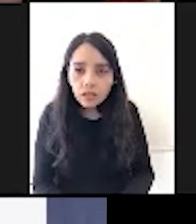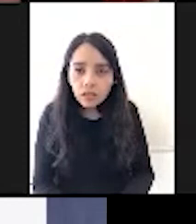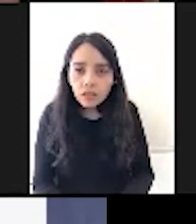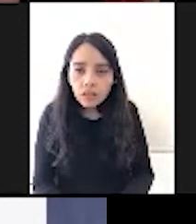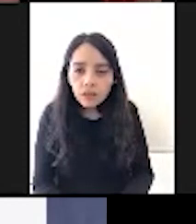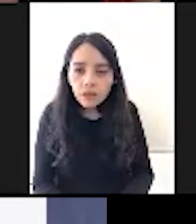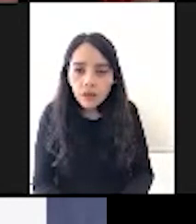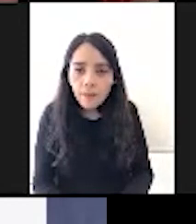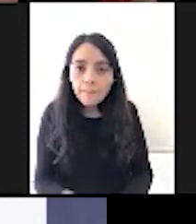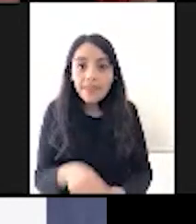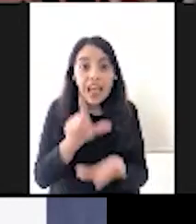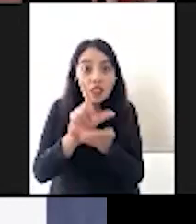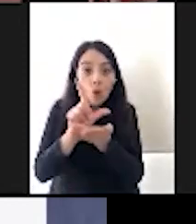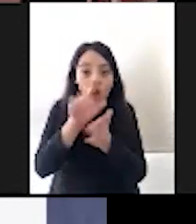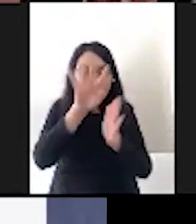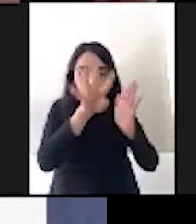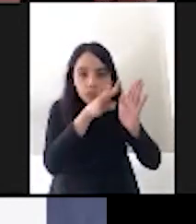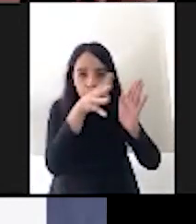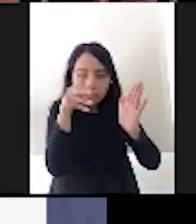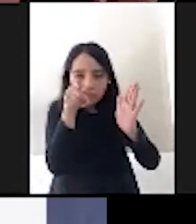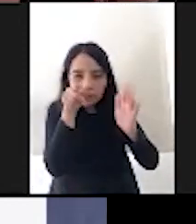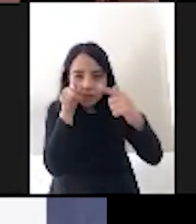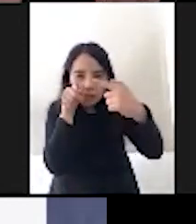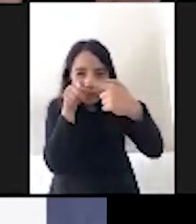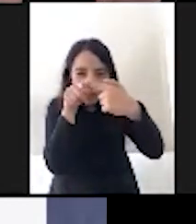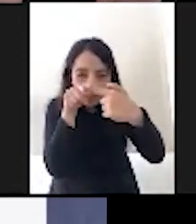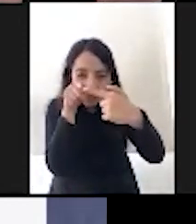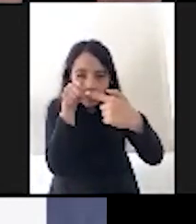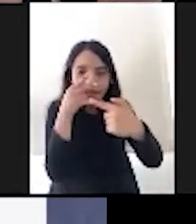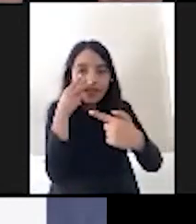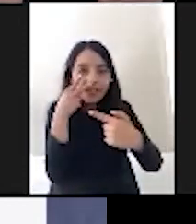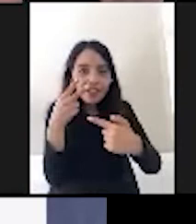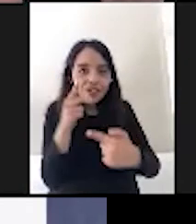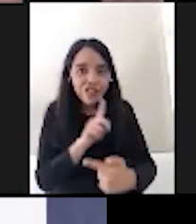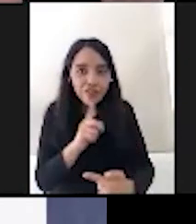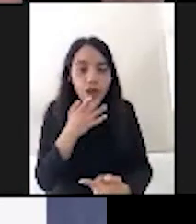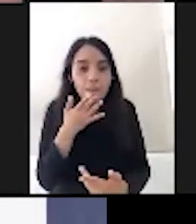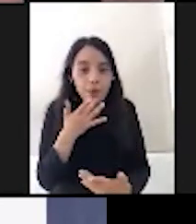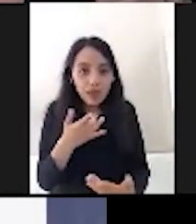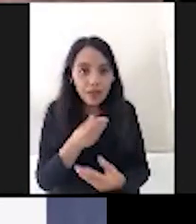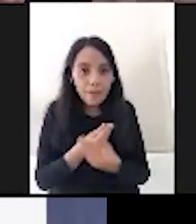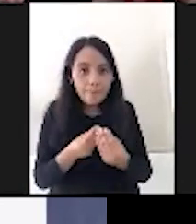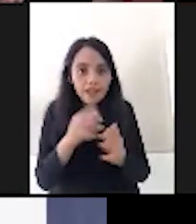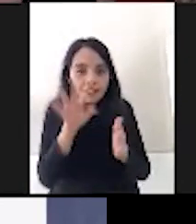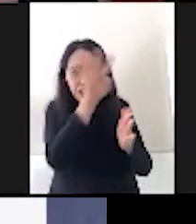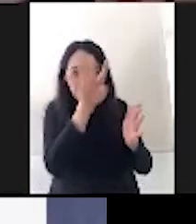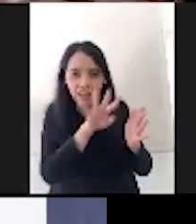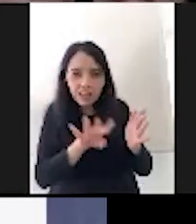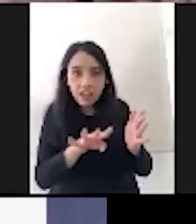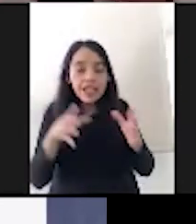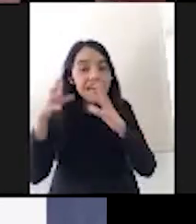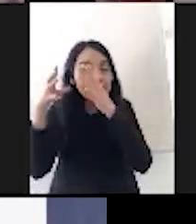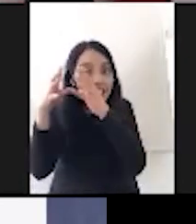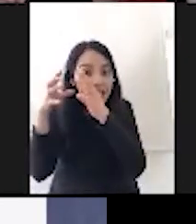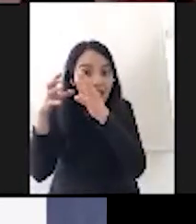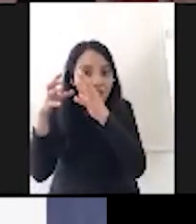persona no ve. ¿Y por qué ve esta distorsión? Porque el cerebro, en su afán de tratar de completar la información que falta, rellena con algo